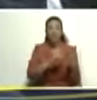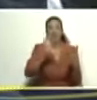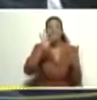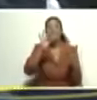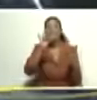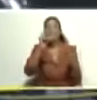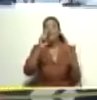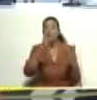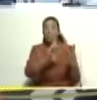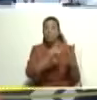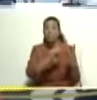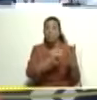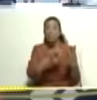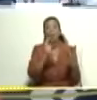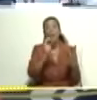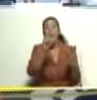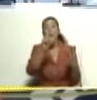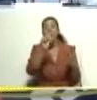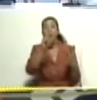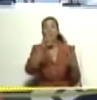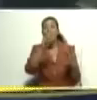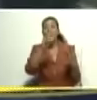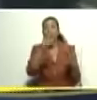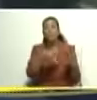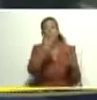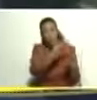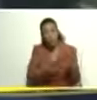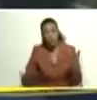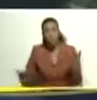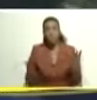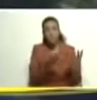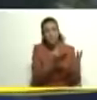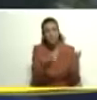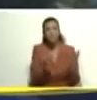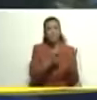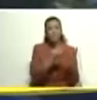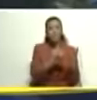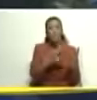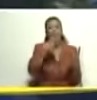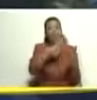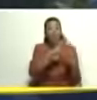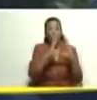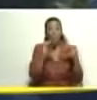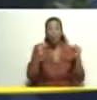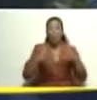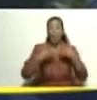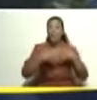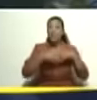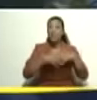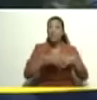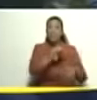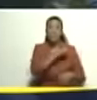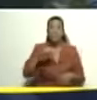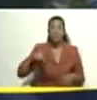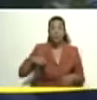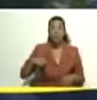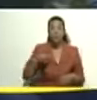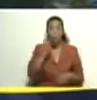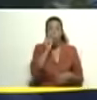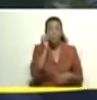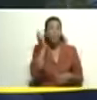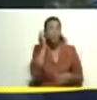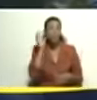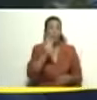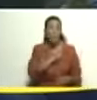Fedeindustria, Orlando Camacho, que nos recibía, a todos los empresarios y empresarias de